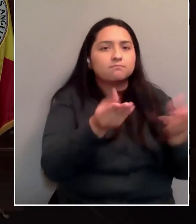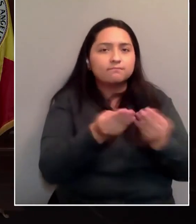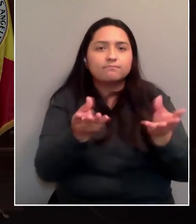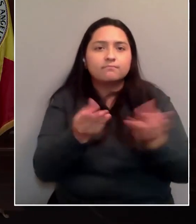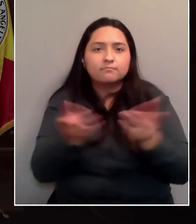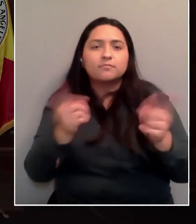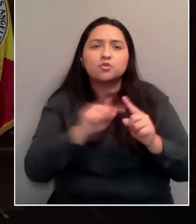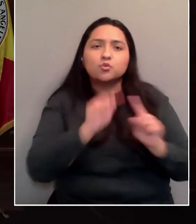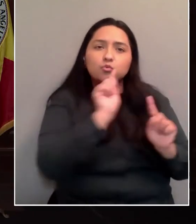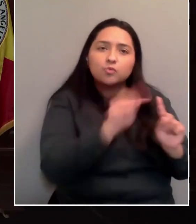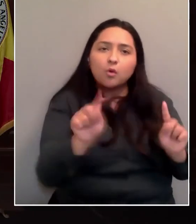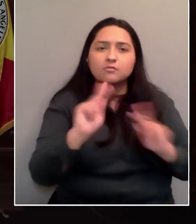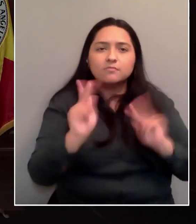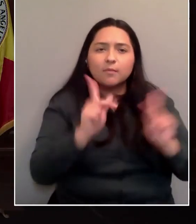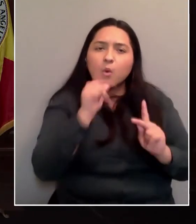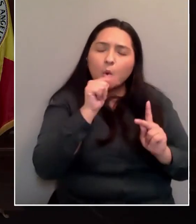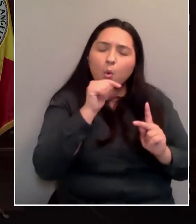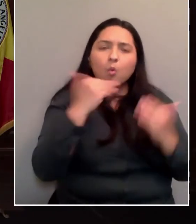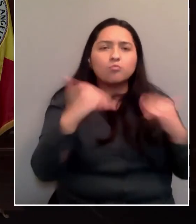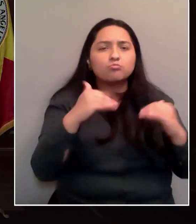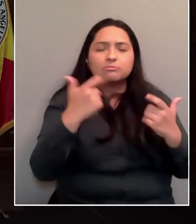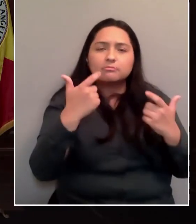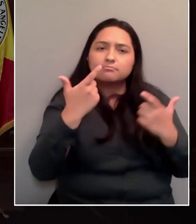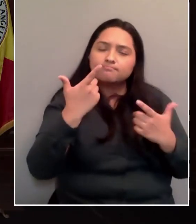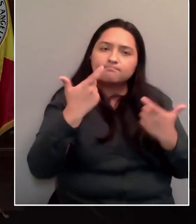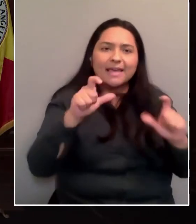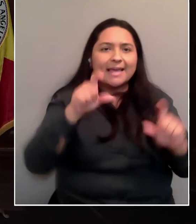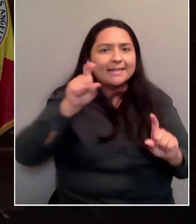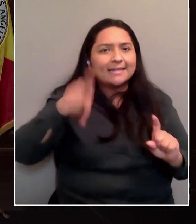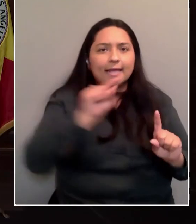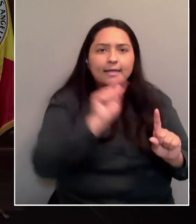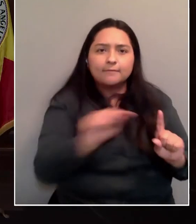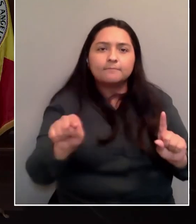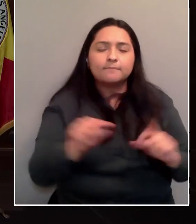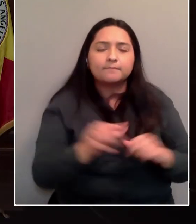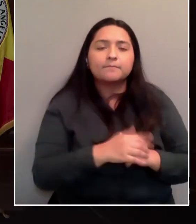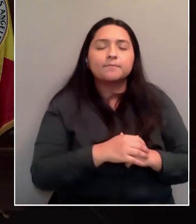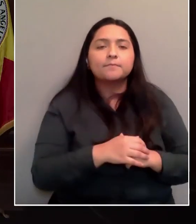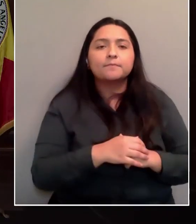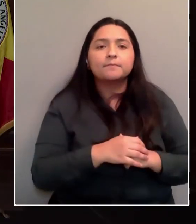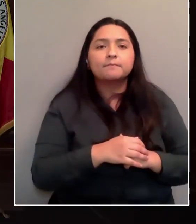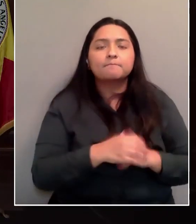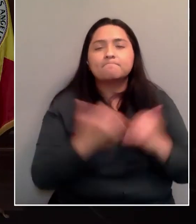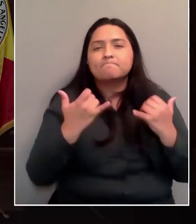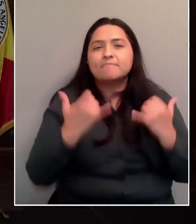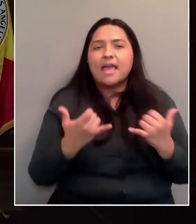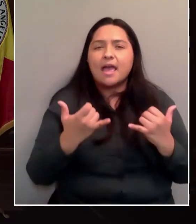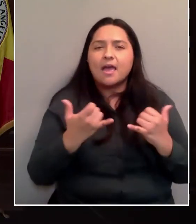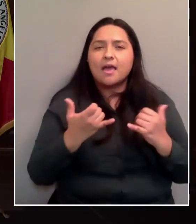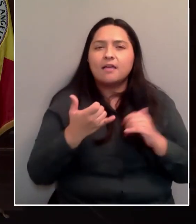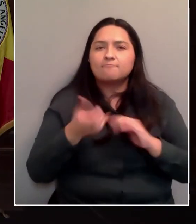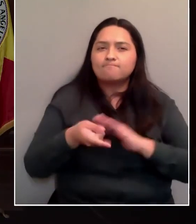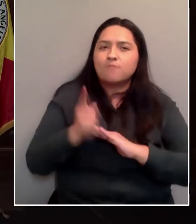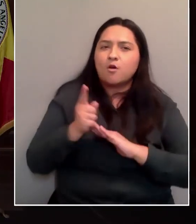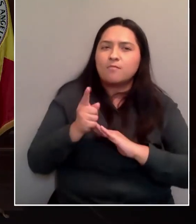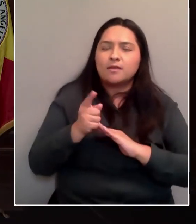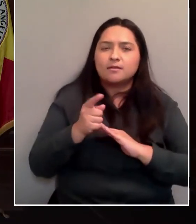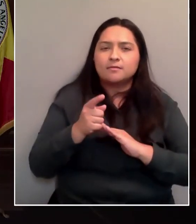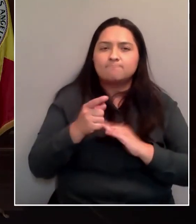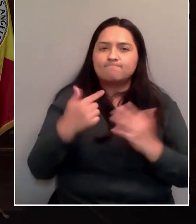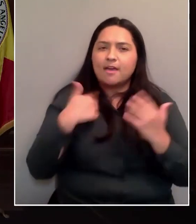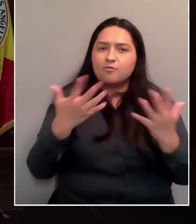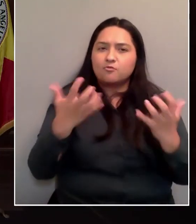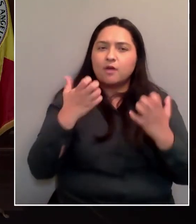necesitan. Ahora quiero tomar un momento para hablar directamente a aquellos